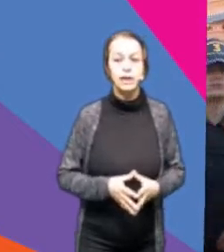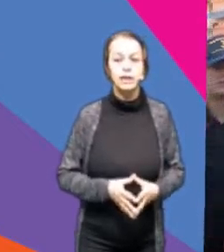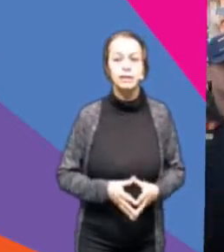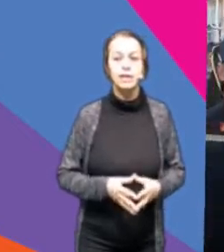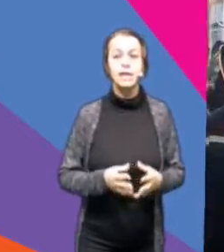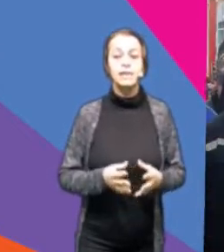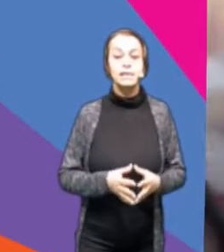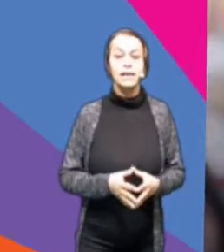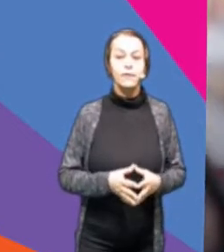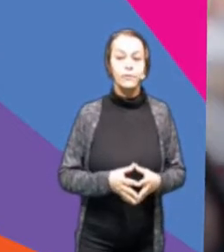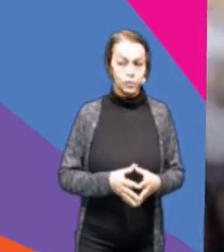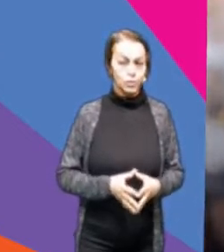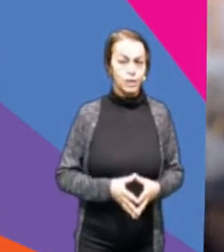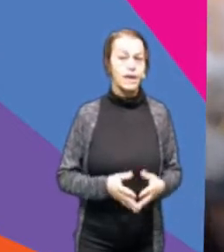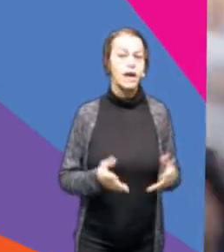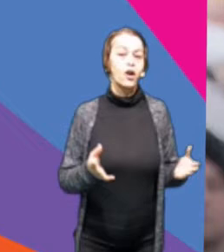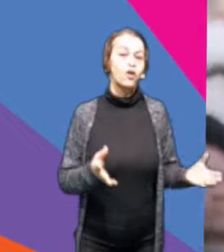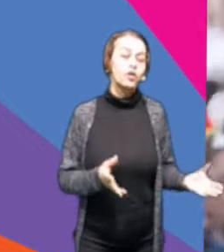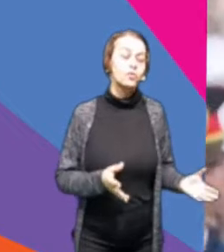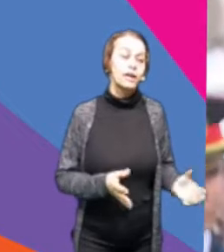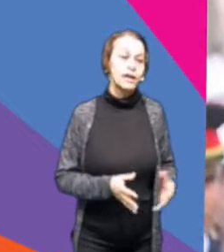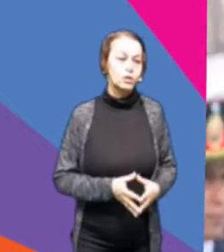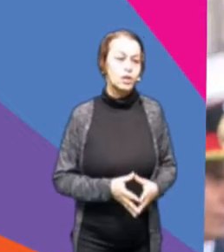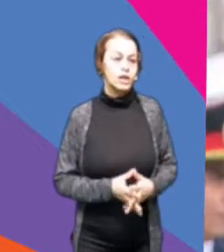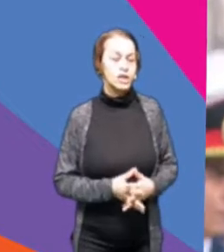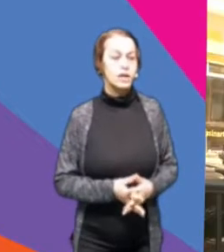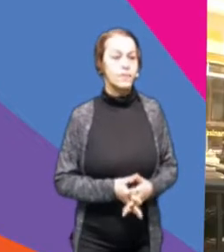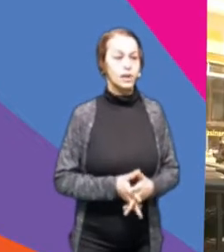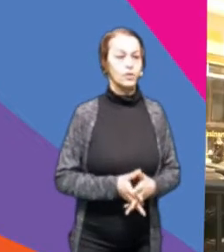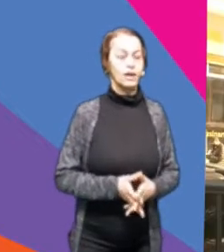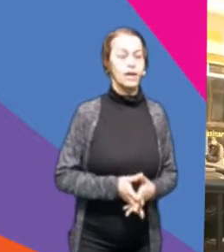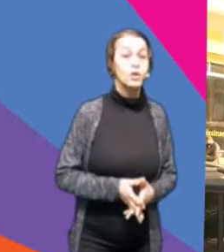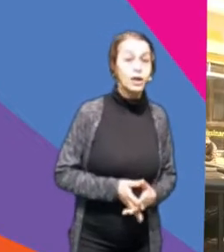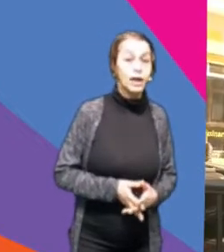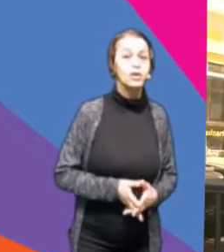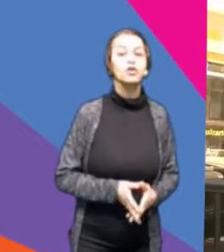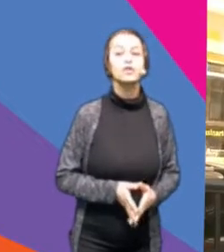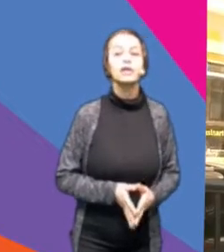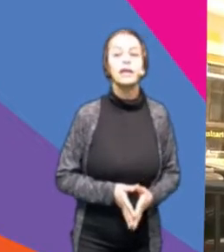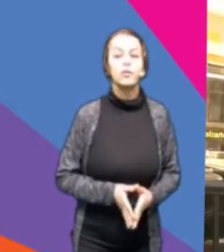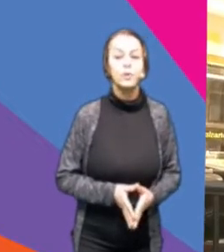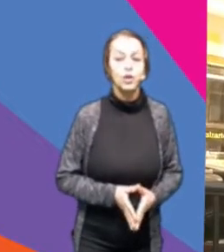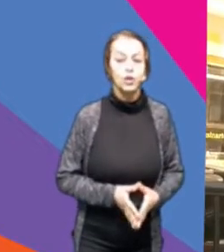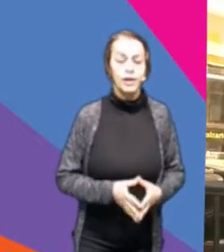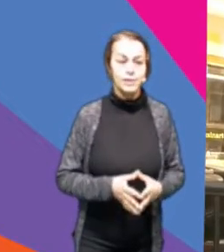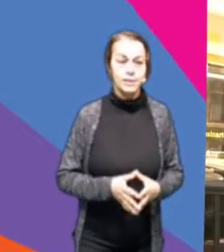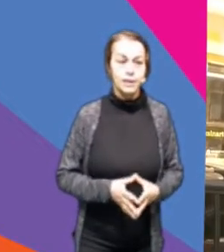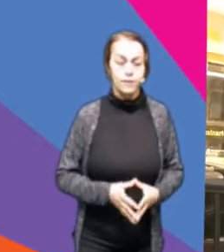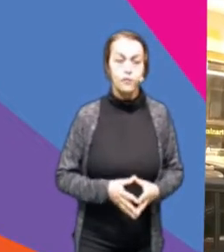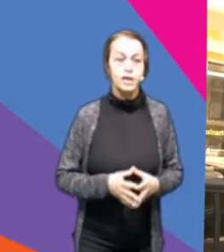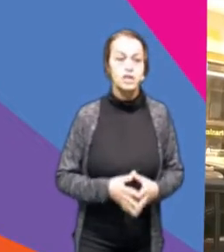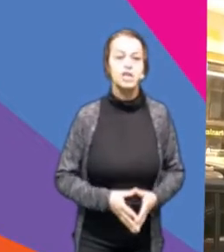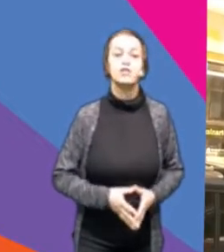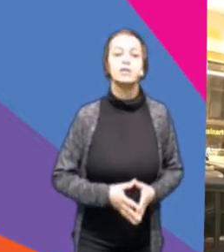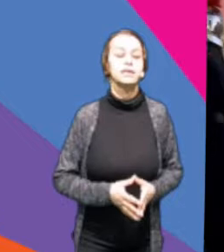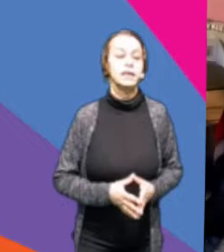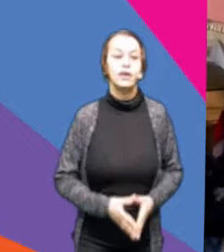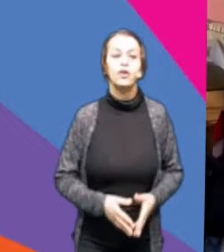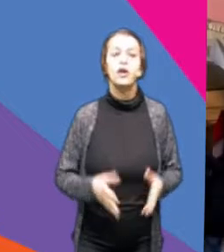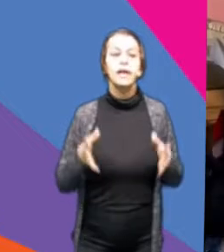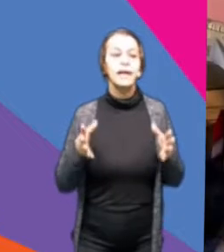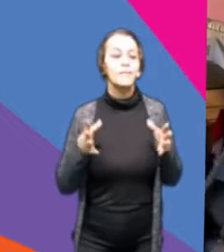Aires celebró su día con un acto allí en el barrio de La Boca, donde lo vio nacer. Fue allí donde se